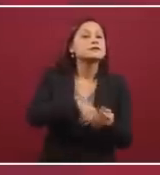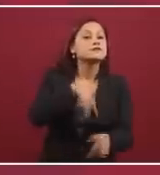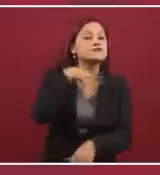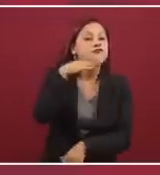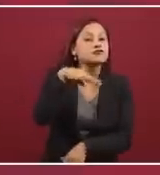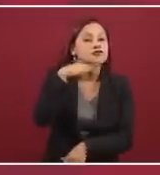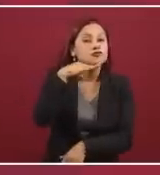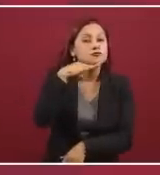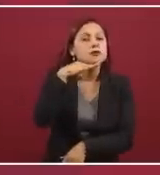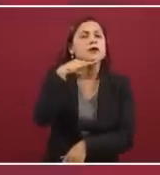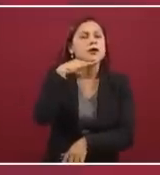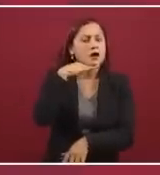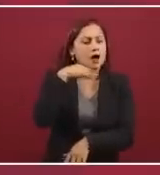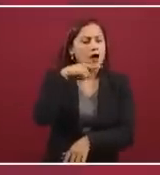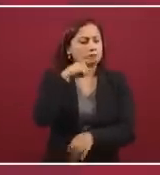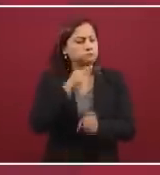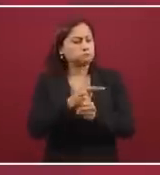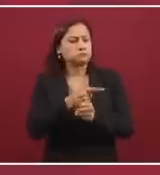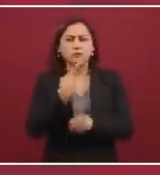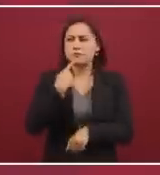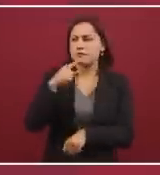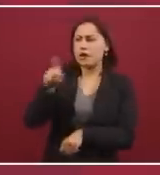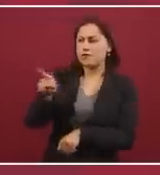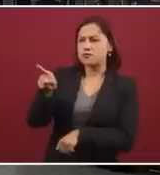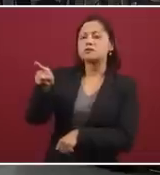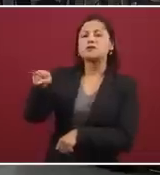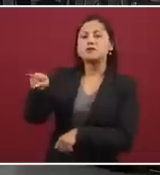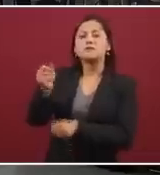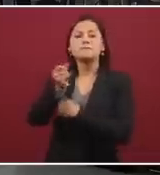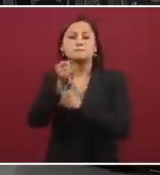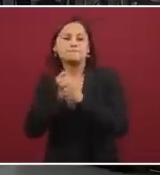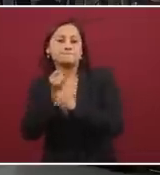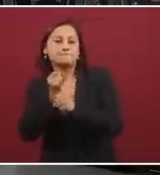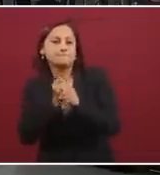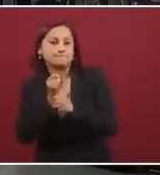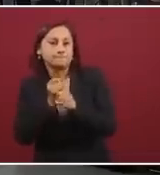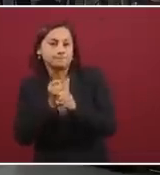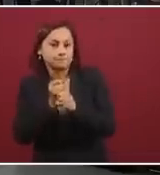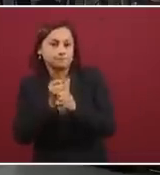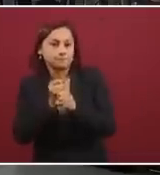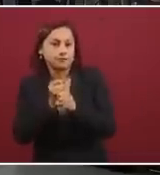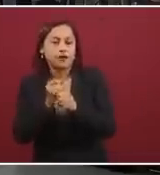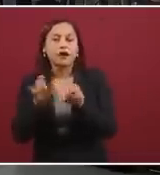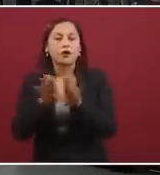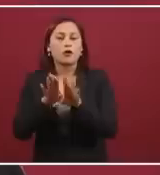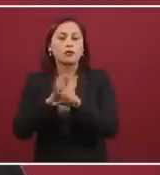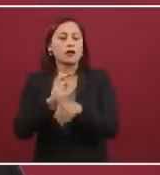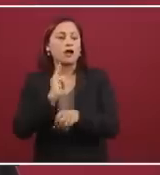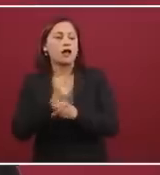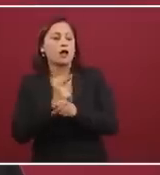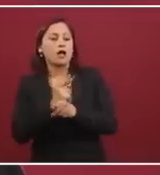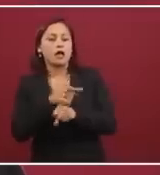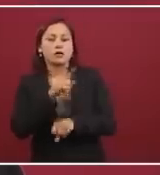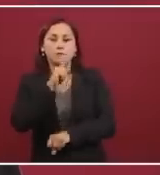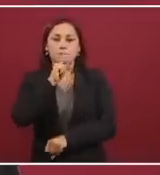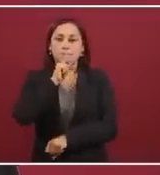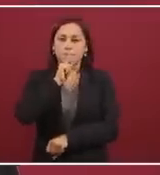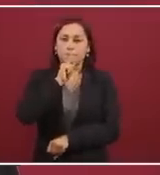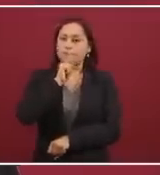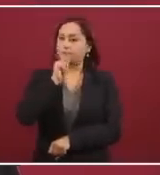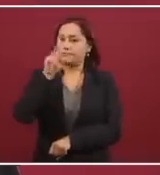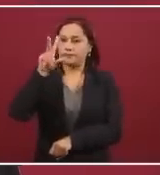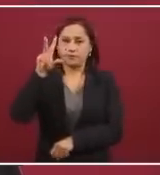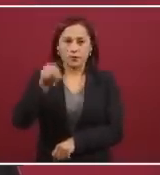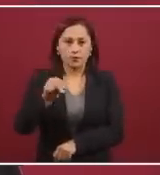denuncia inmediata o sea no se está para nada a nadie